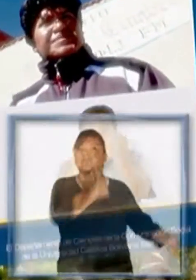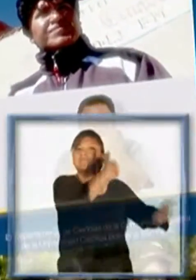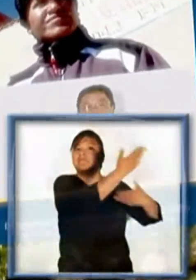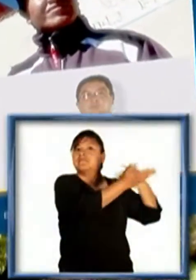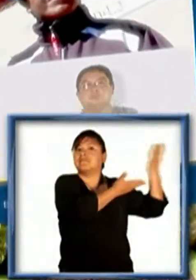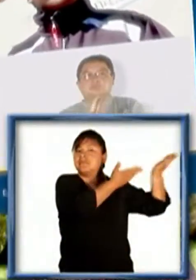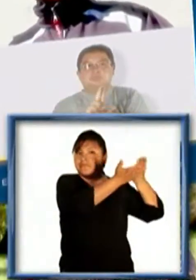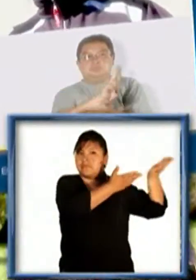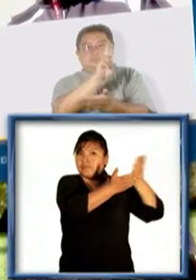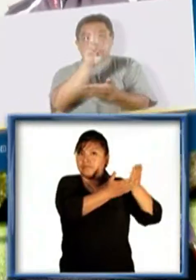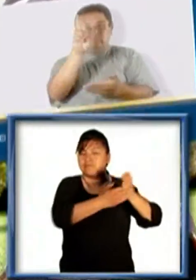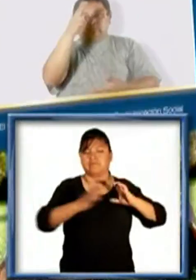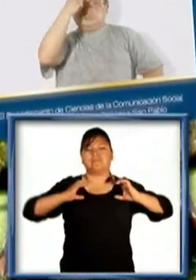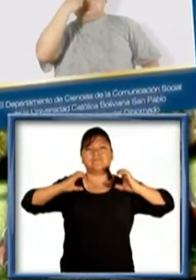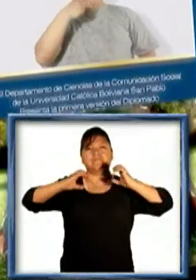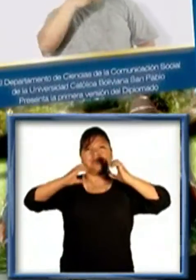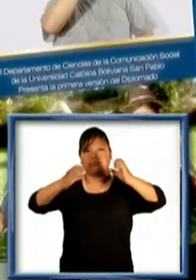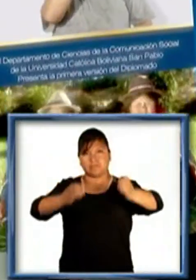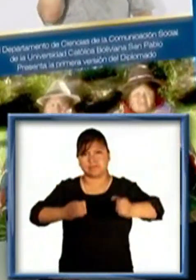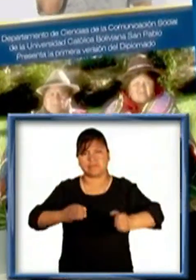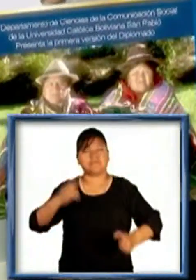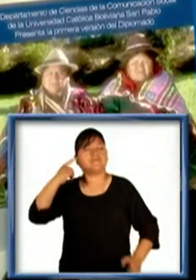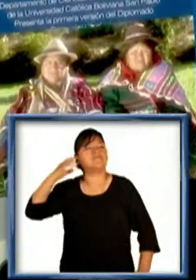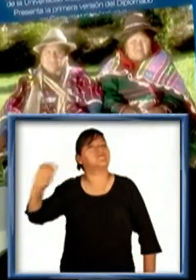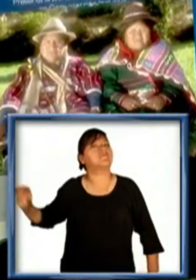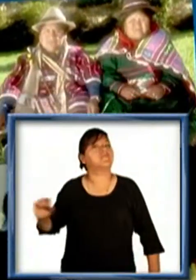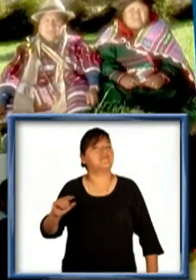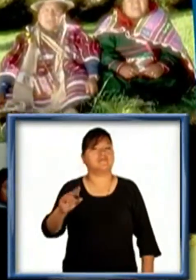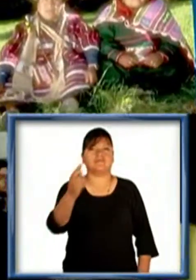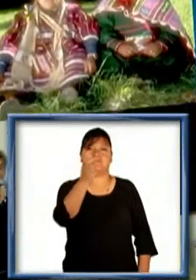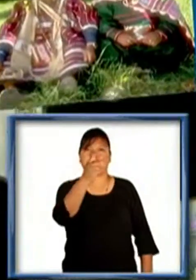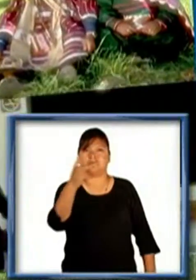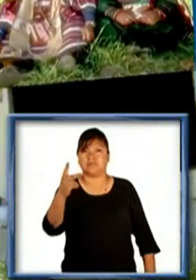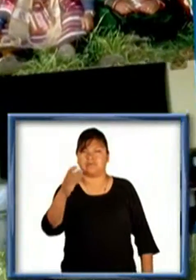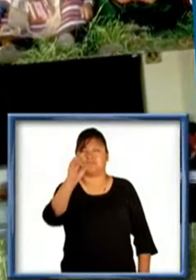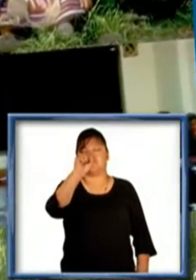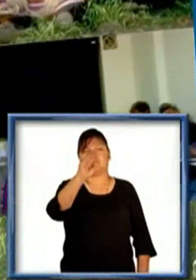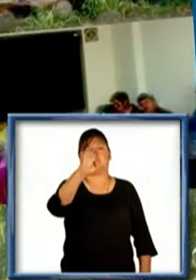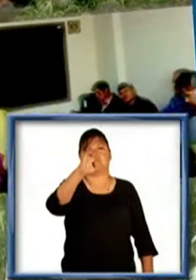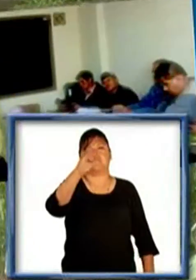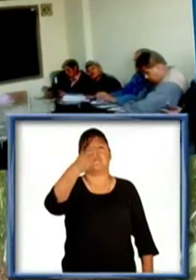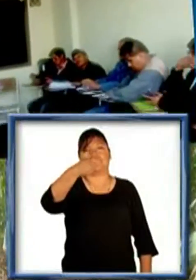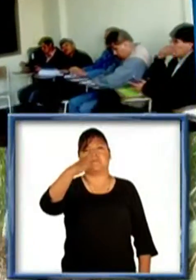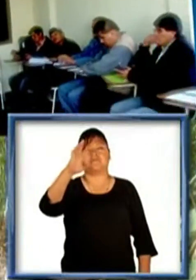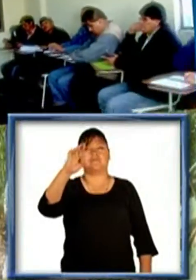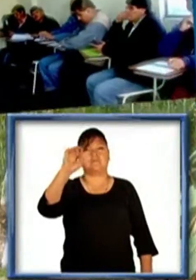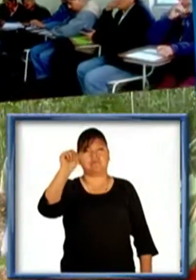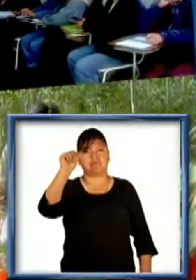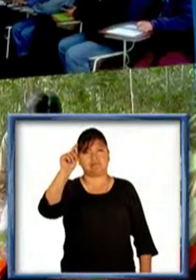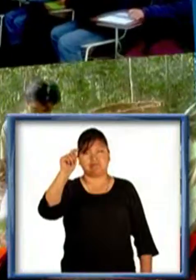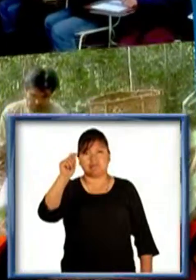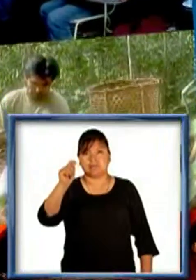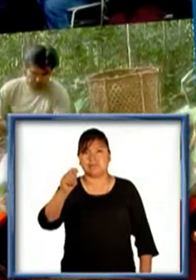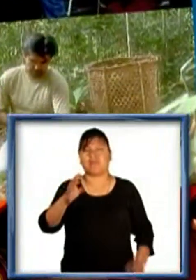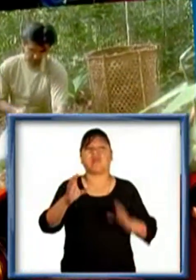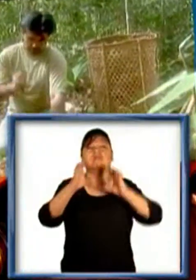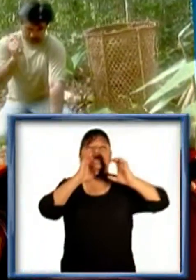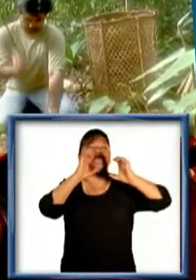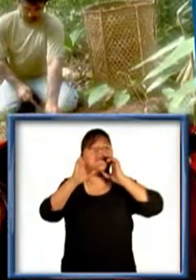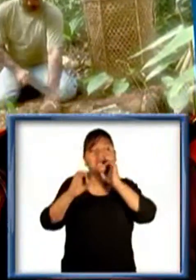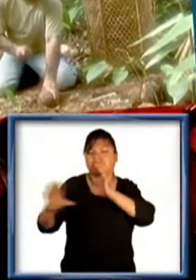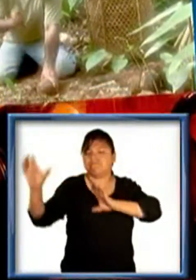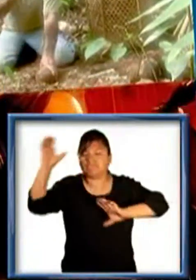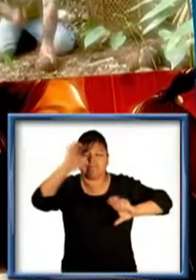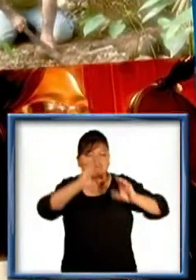el servicio de capacitación en radio y televisión para el desarrollo, SECRAD, contribuye a la democratización de la comunicación,